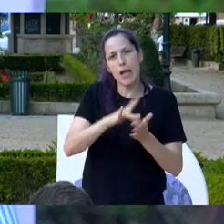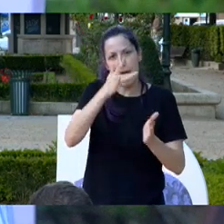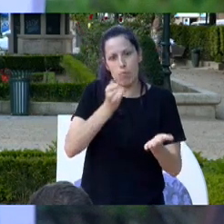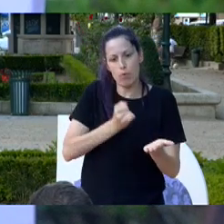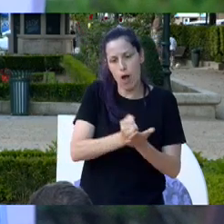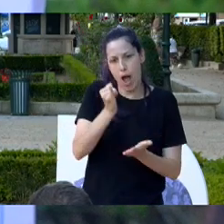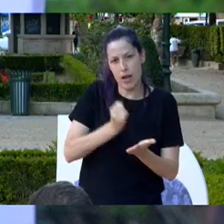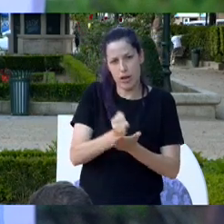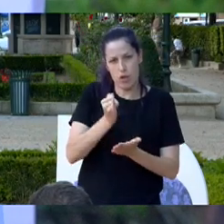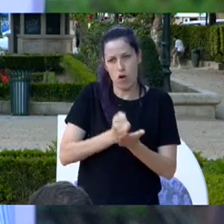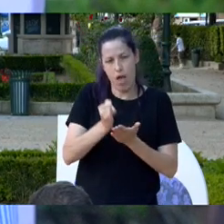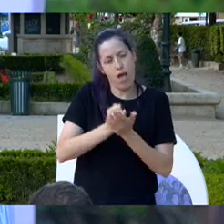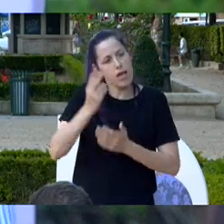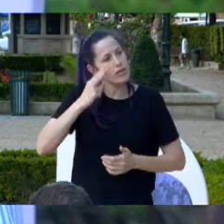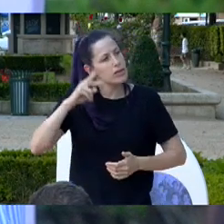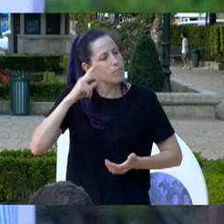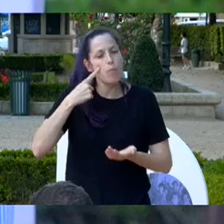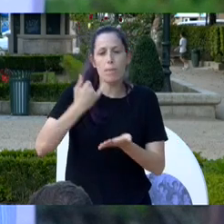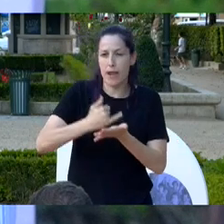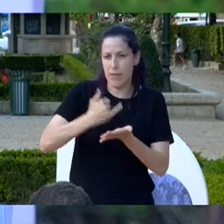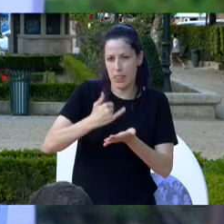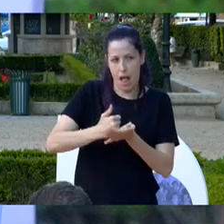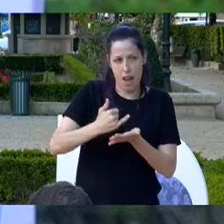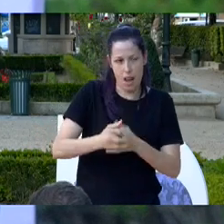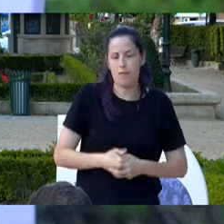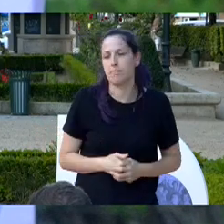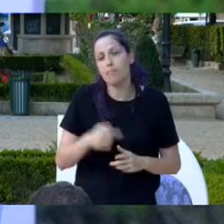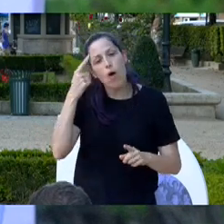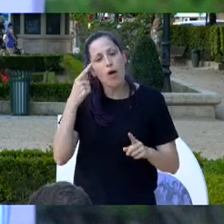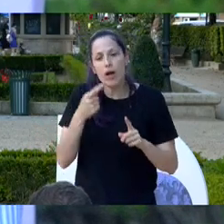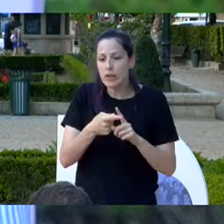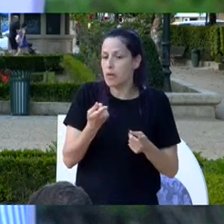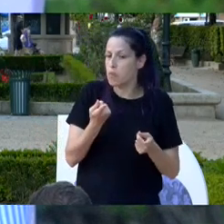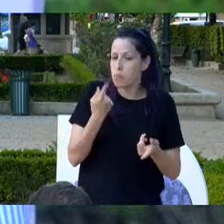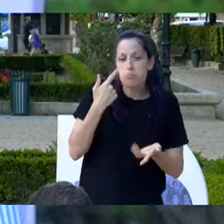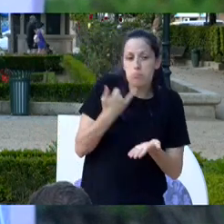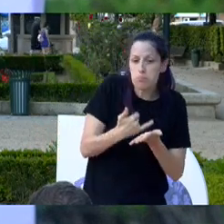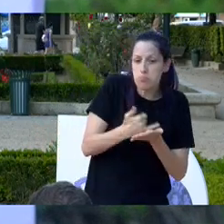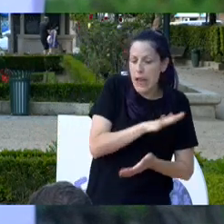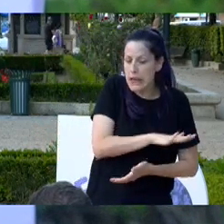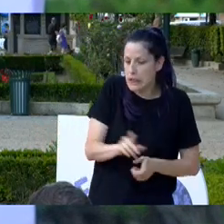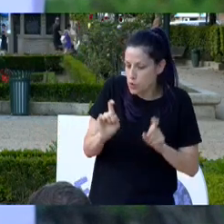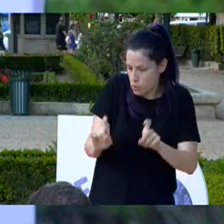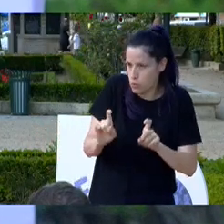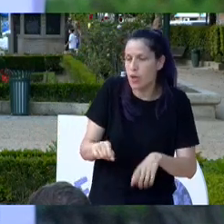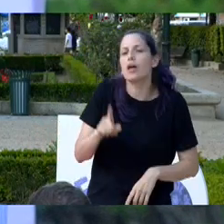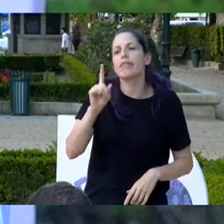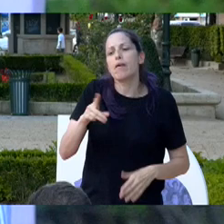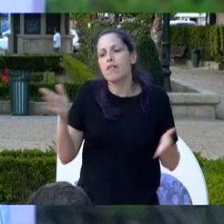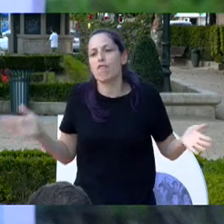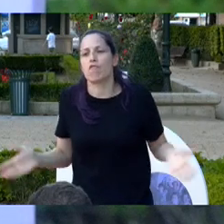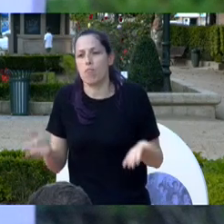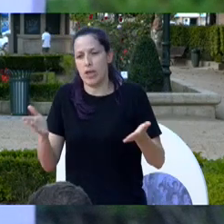que fixeran experiencias cos rapaces que levaran despois ás súas casas. E se fomenta a investigación